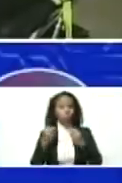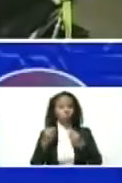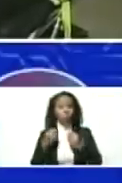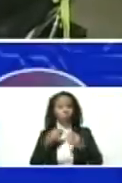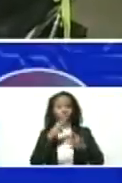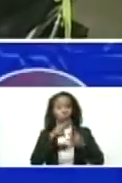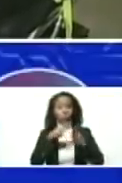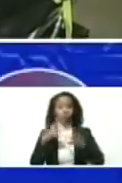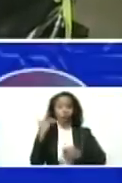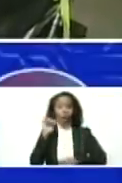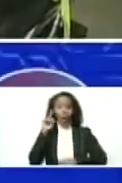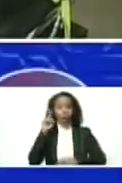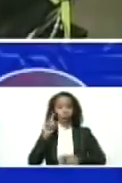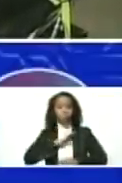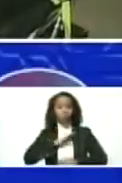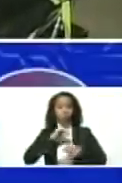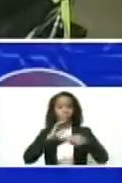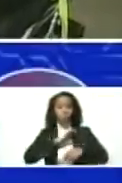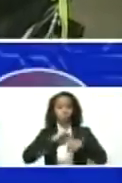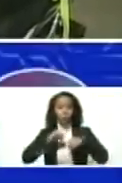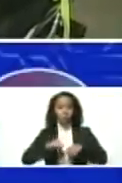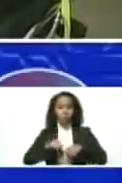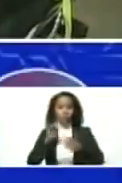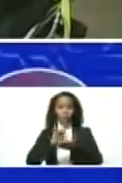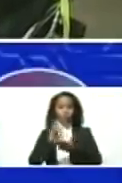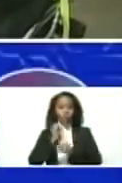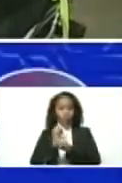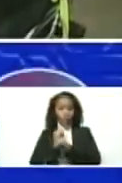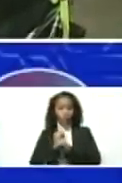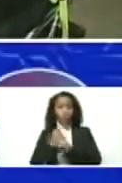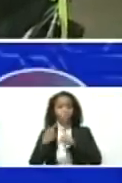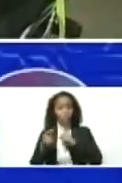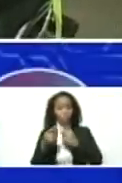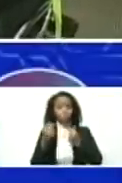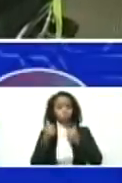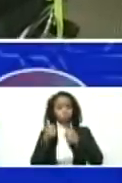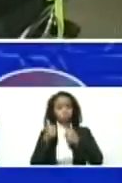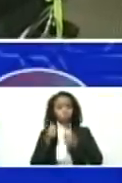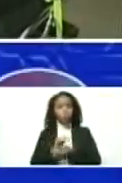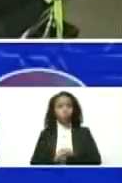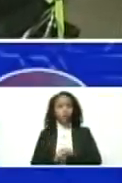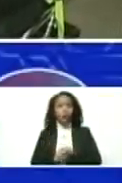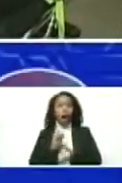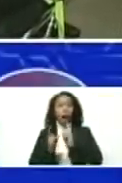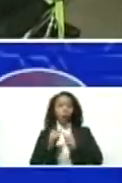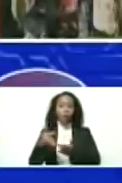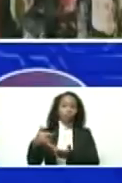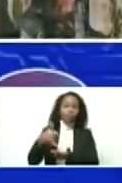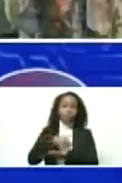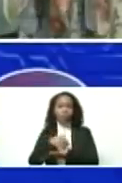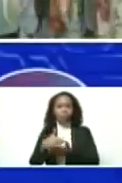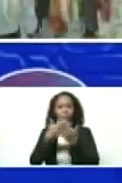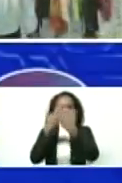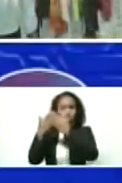que tengamos en la página sean de buena calidad, pero también a buen precio. Una de las debilidades que también en el estudio